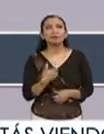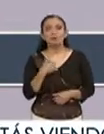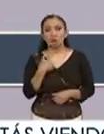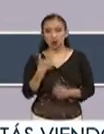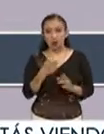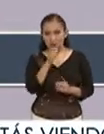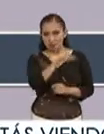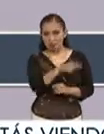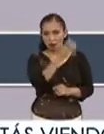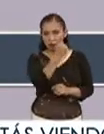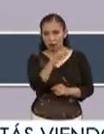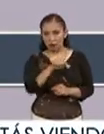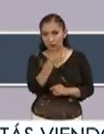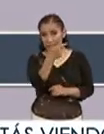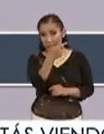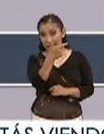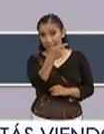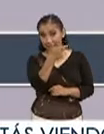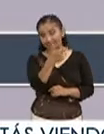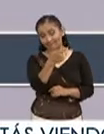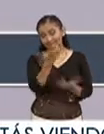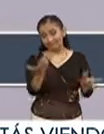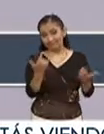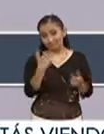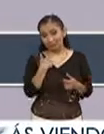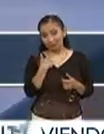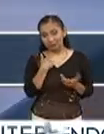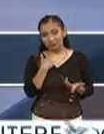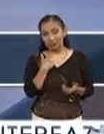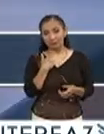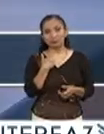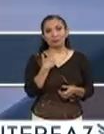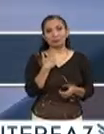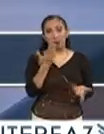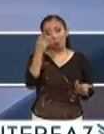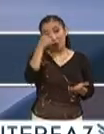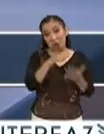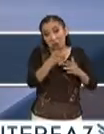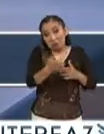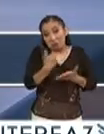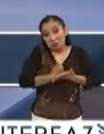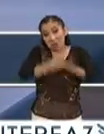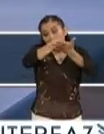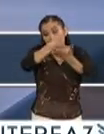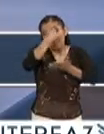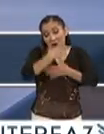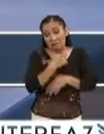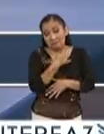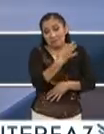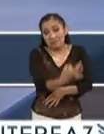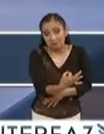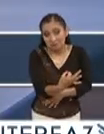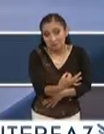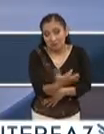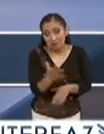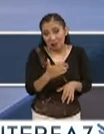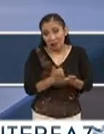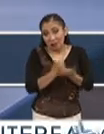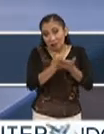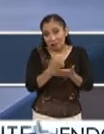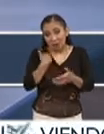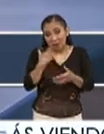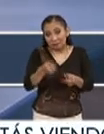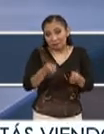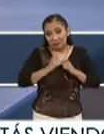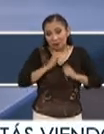En ese momento era de 9.7. Entonces, pues yo creo que eso fue algo de lo que más me ayudó a